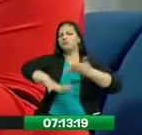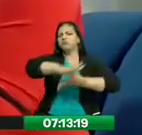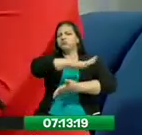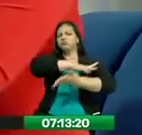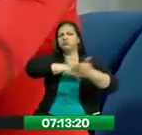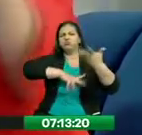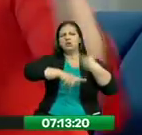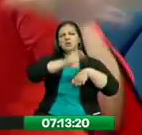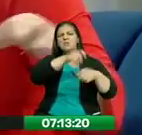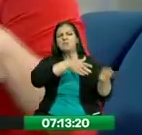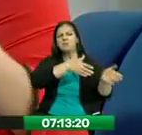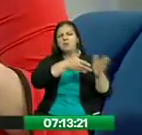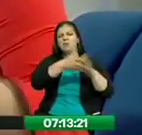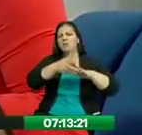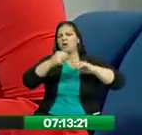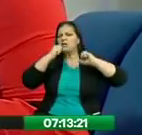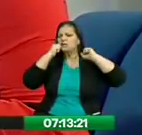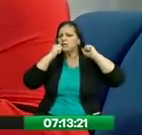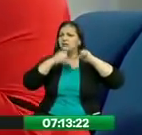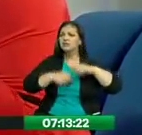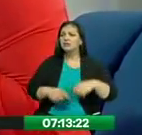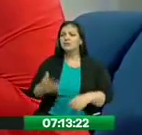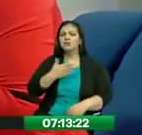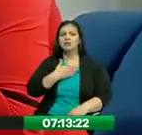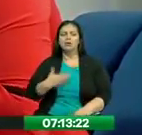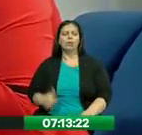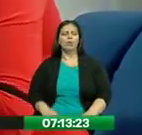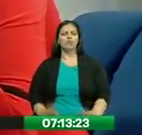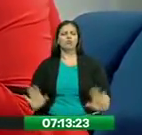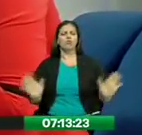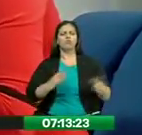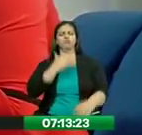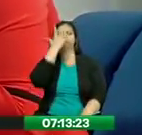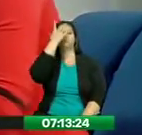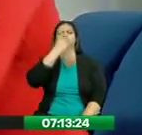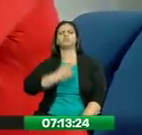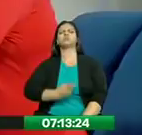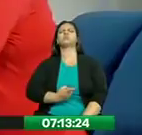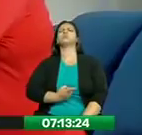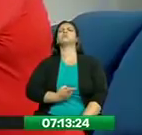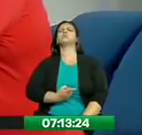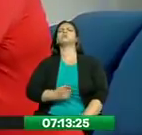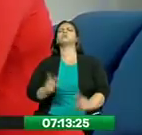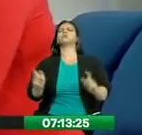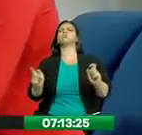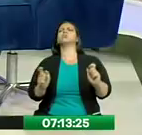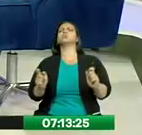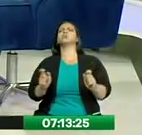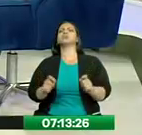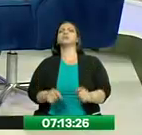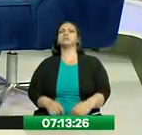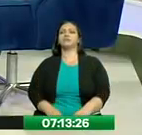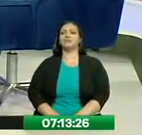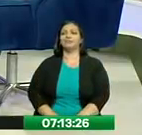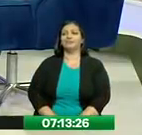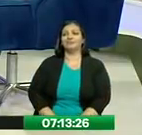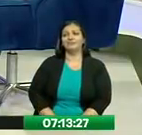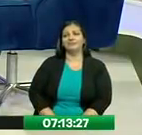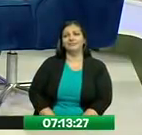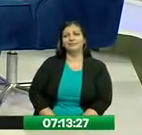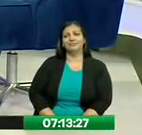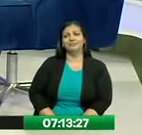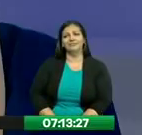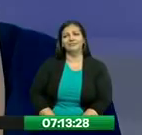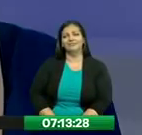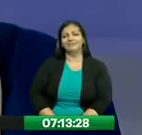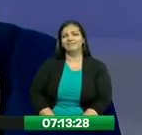en donde todo estaba caotizado, créanme que yo en los zapatos del presidente habría hecho exactamente lo mismo. Yo creo que yo hubiera hecho algo muy